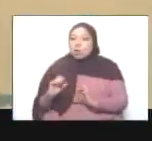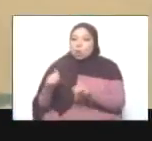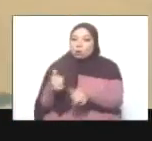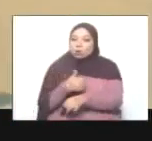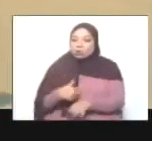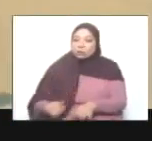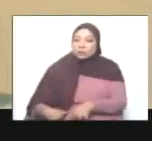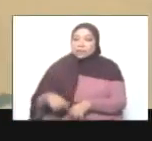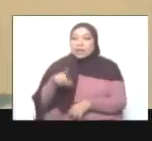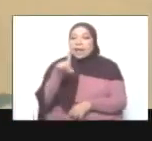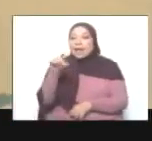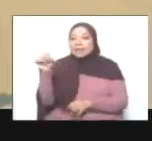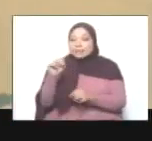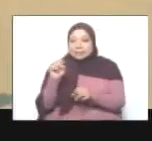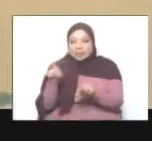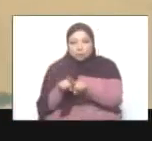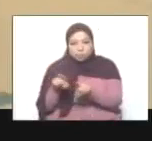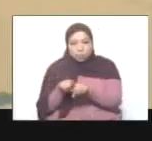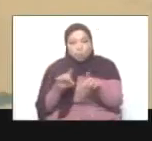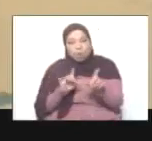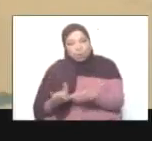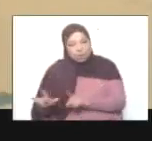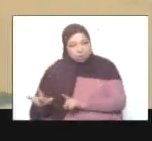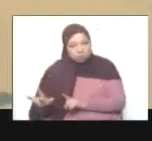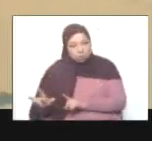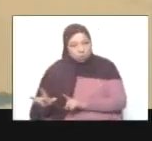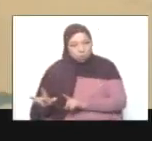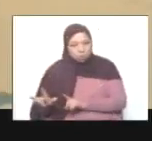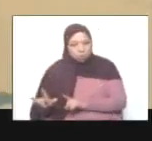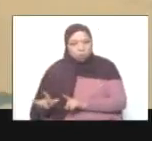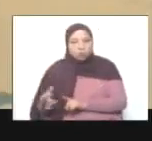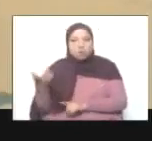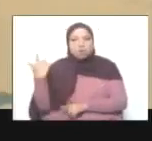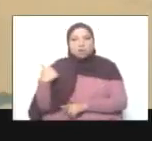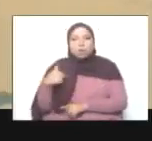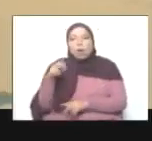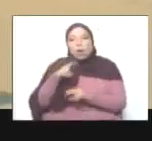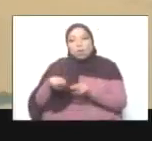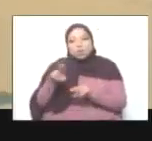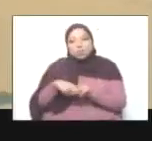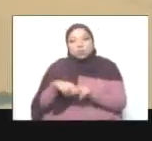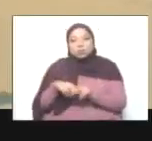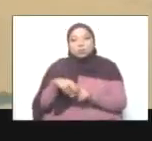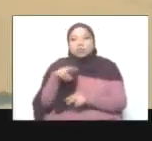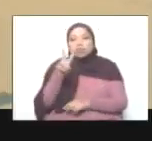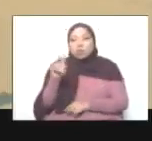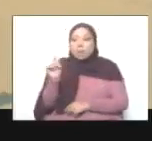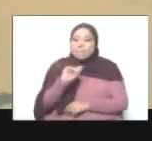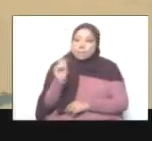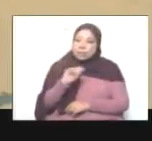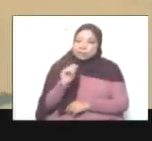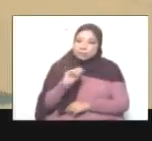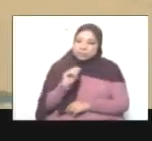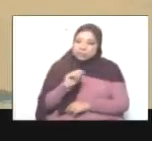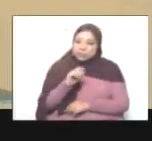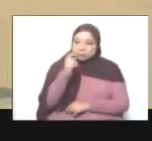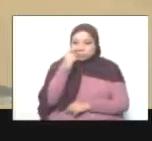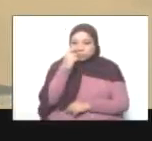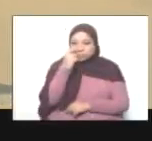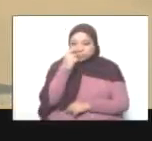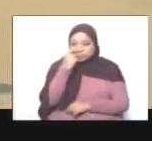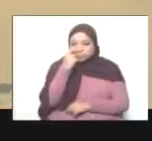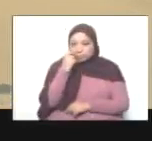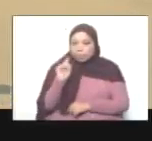100 núcleos ya instalados. Hace alrededor, como ya lo mencionaron los muchachos, menos de 2 meses. Estos 100